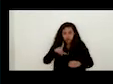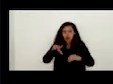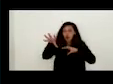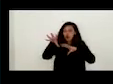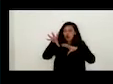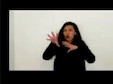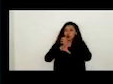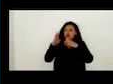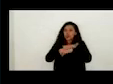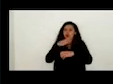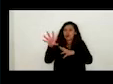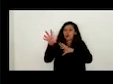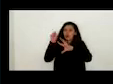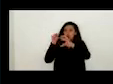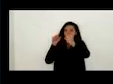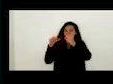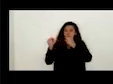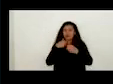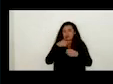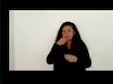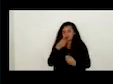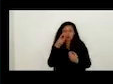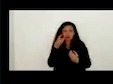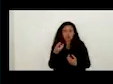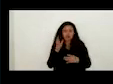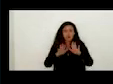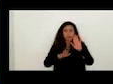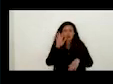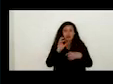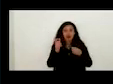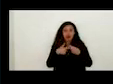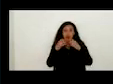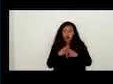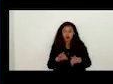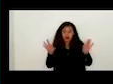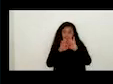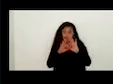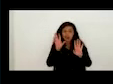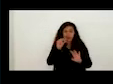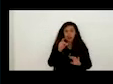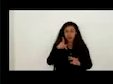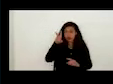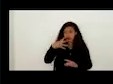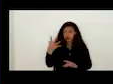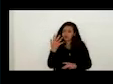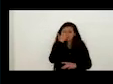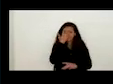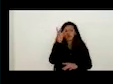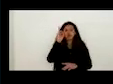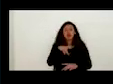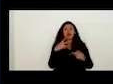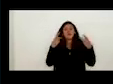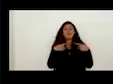comento esto porque a veces pareciera algo no tan relevante, pero realmente es serio. ¿Por qué? Porque las personas conforme